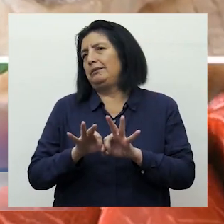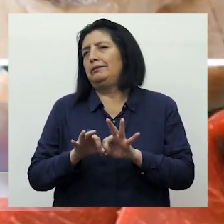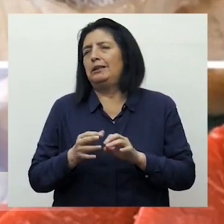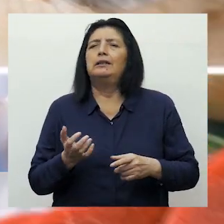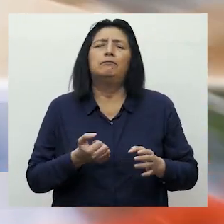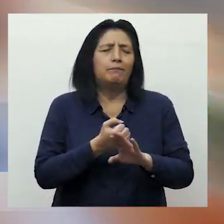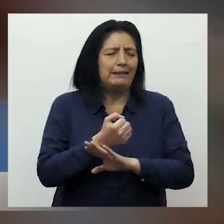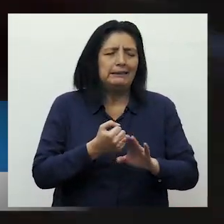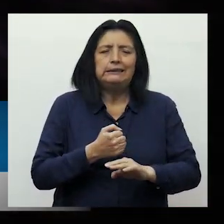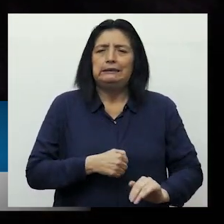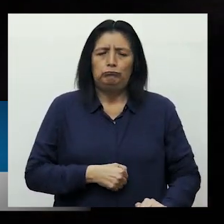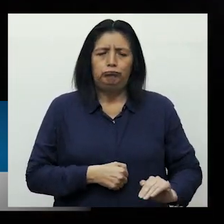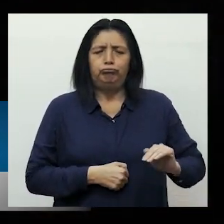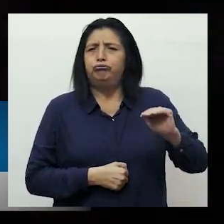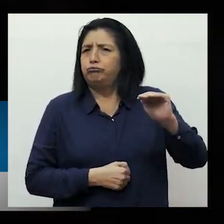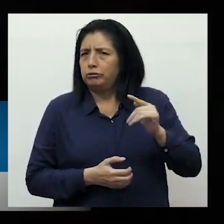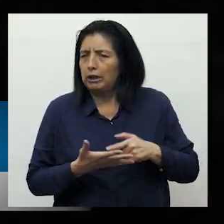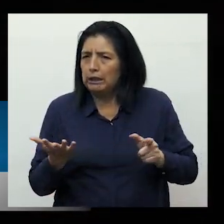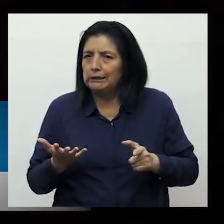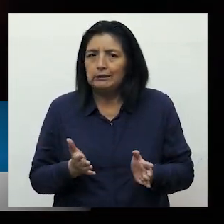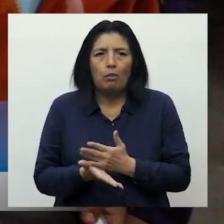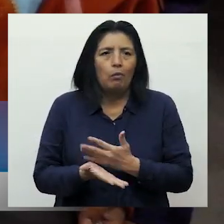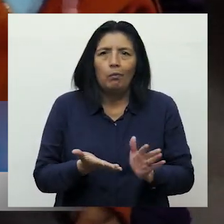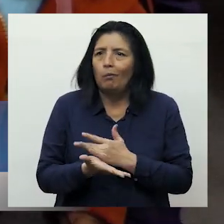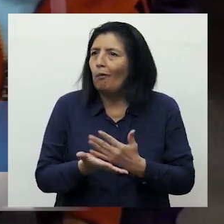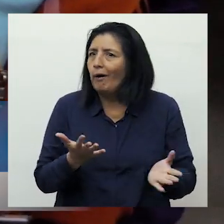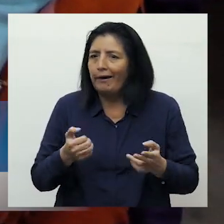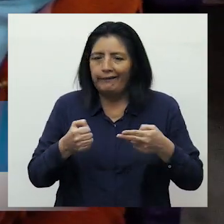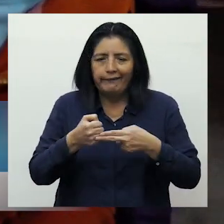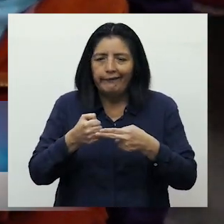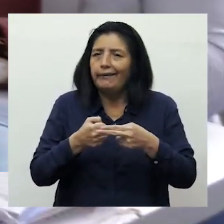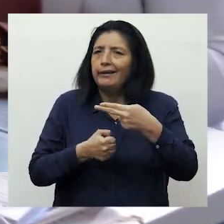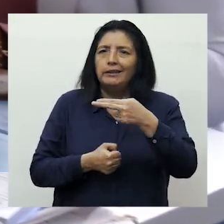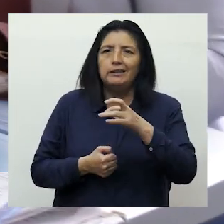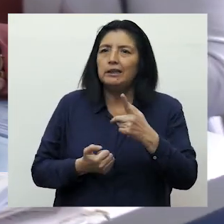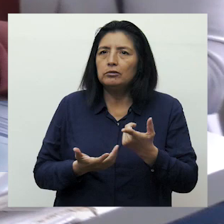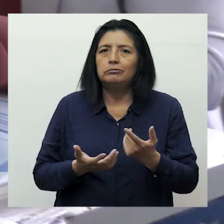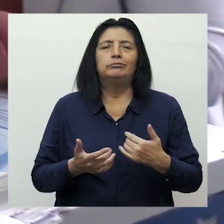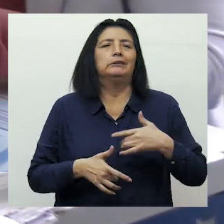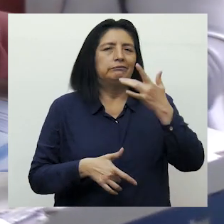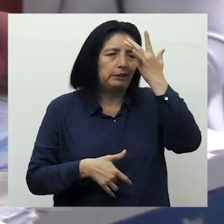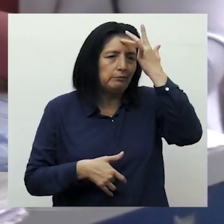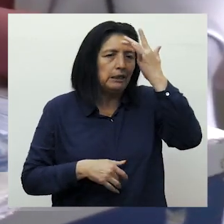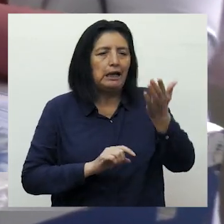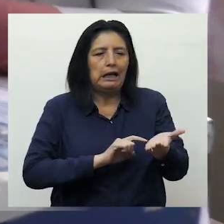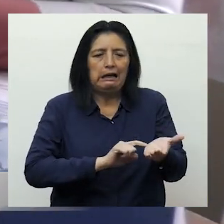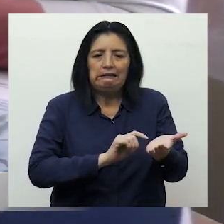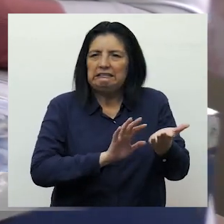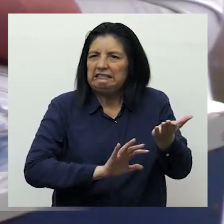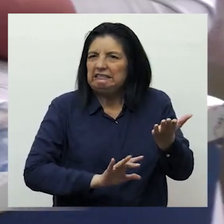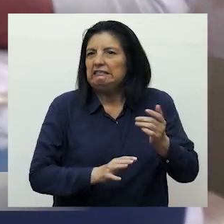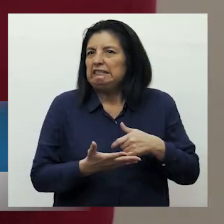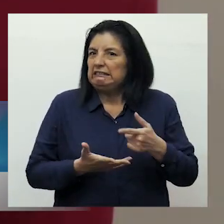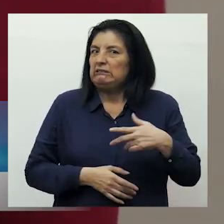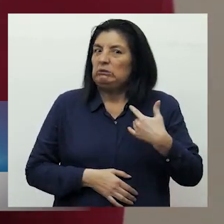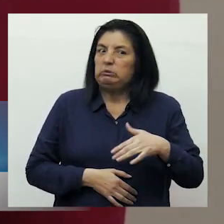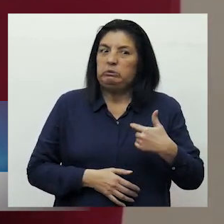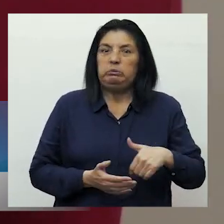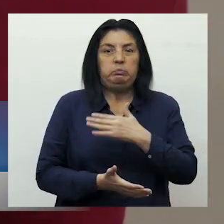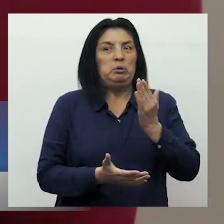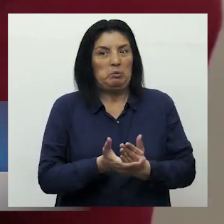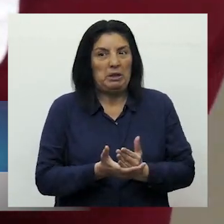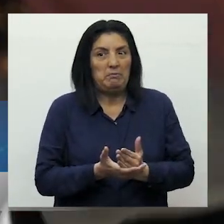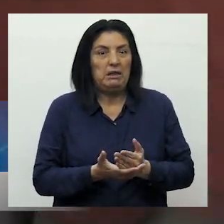humano. La falta de hierro en el niño causa anemia y si esto ocurre tendrá problemas de